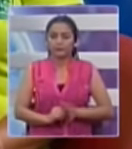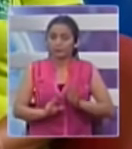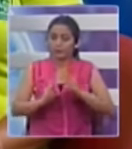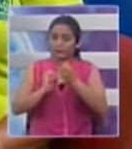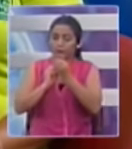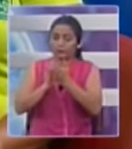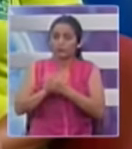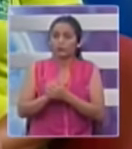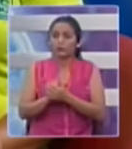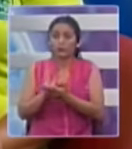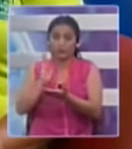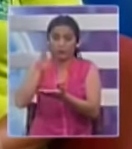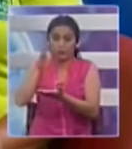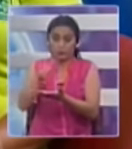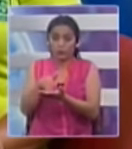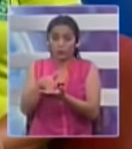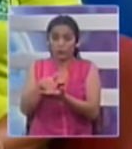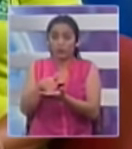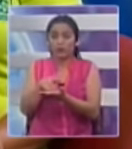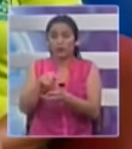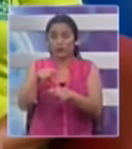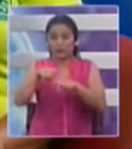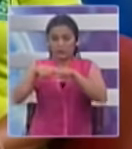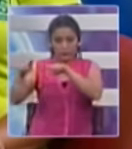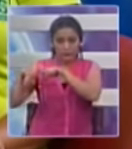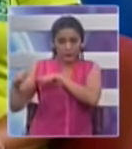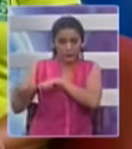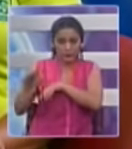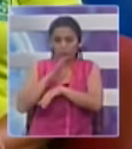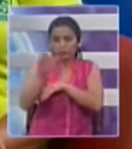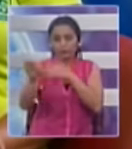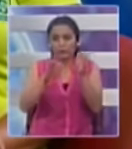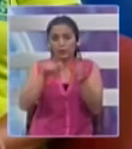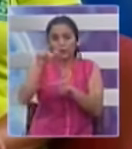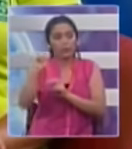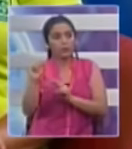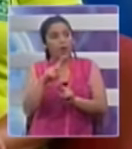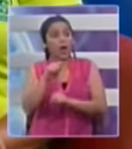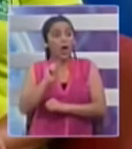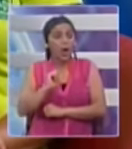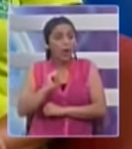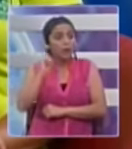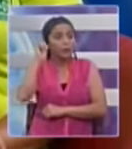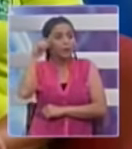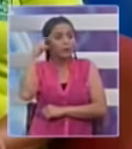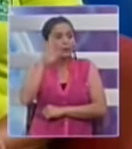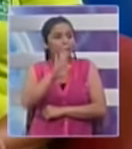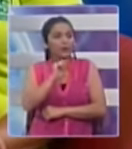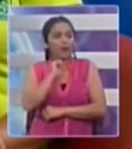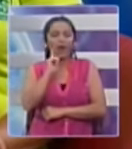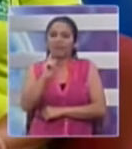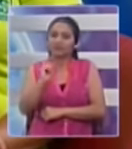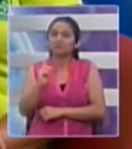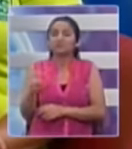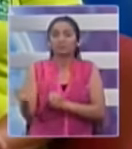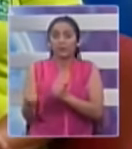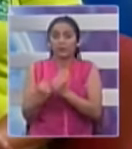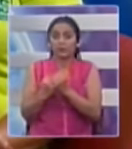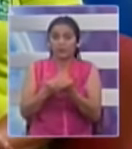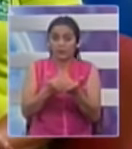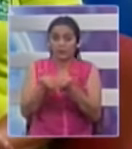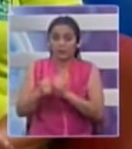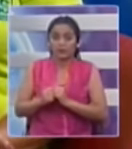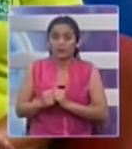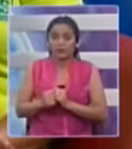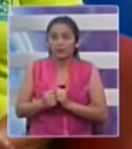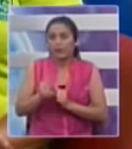llegamos, Alianza País tiene una marca, ¿no? Todo el mundo nos reconoce, todo el mundo sabe a quién representamos y hay un gran posicionamiento y